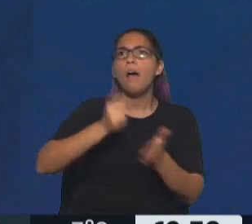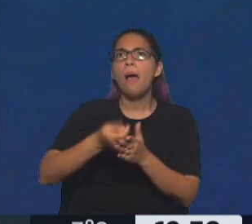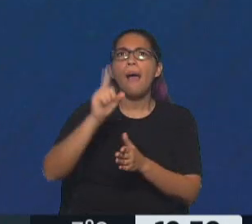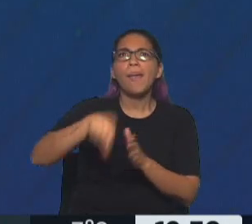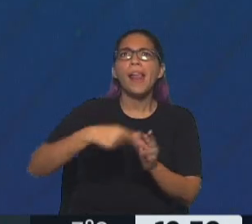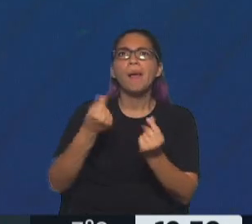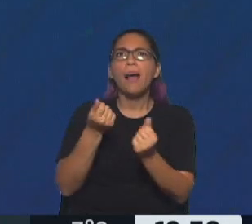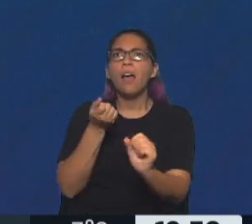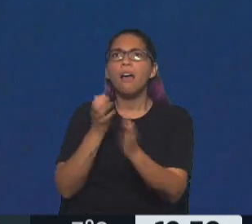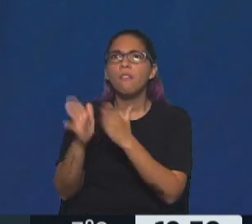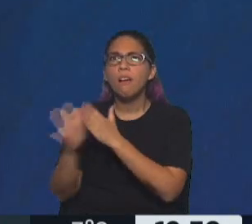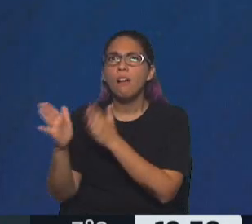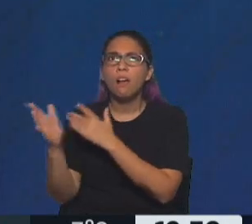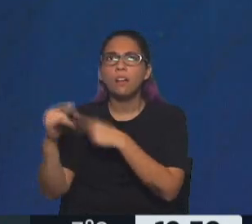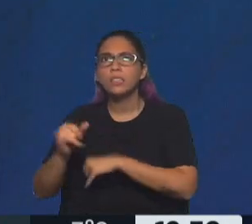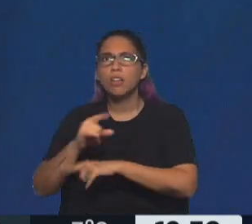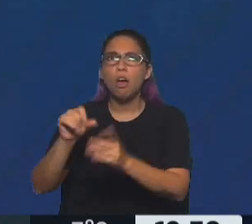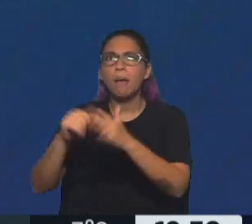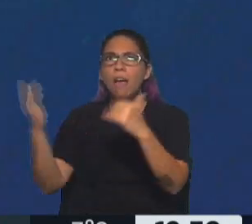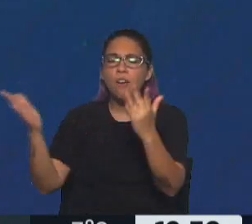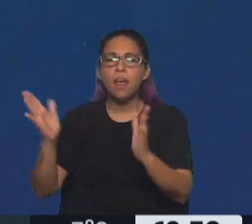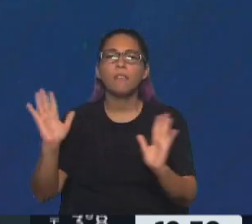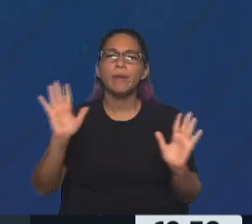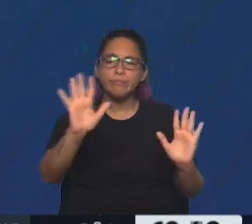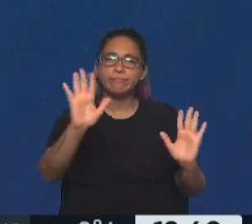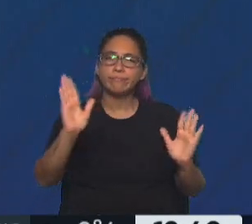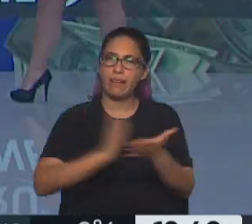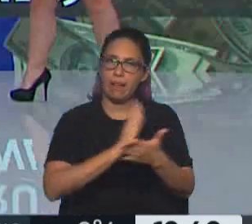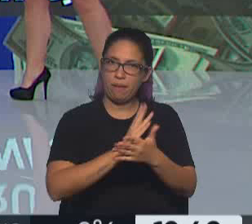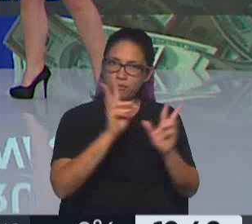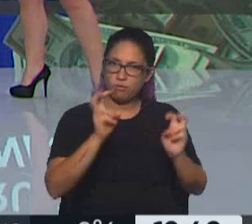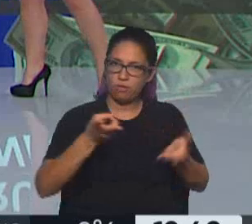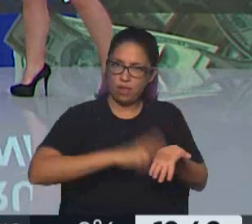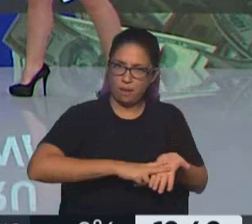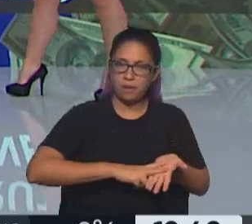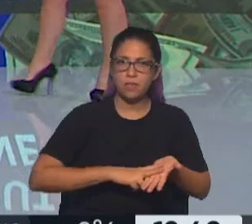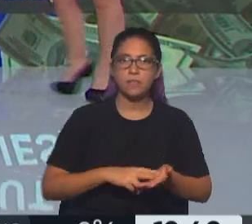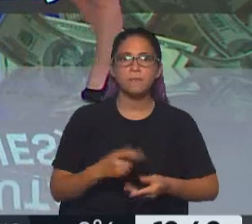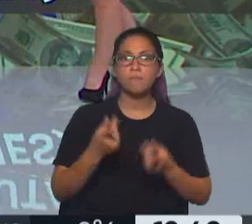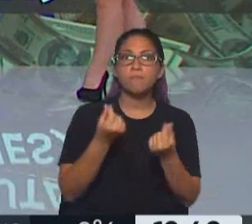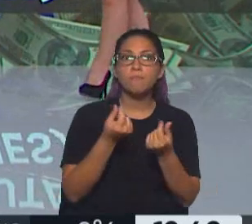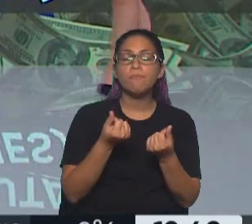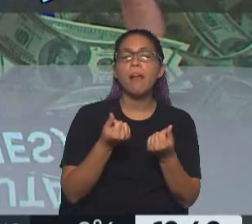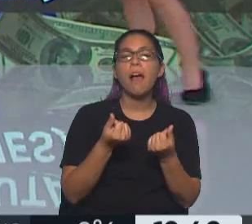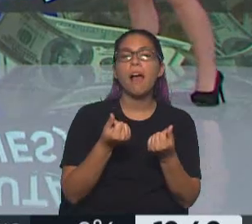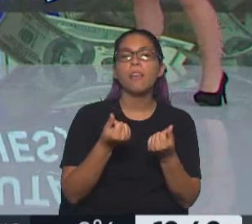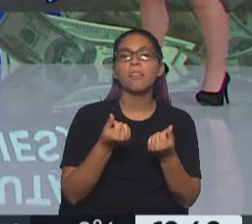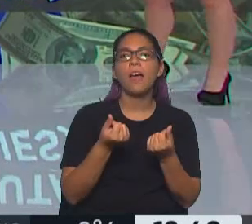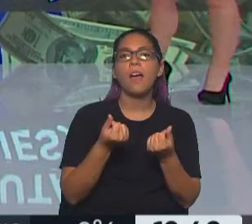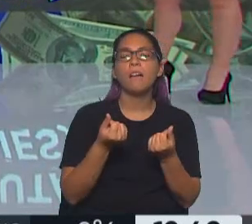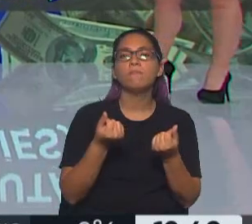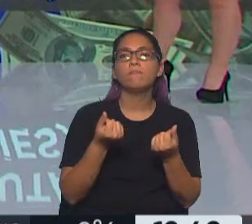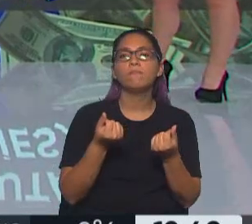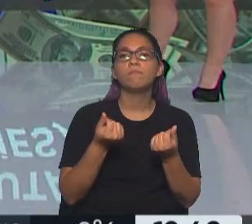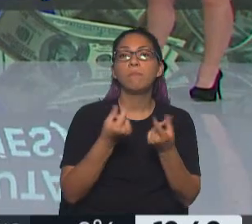Volvemos a discutir cosas que a mi criterio todos ya sabemos, pero vamos a repasar nuevamente. La formación de activos externos, es decir, la formación de